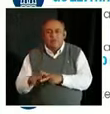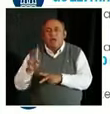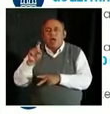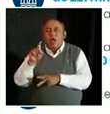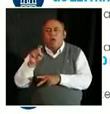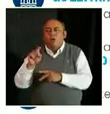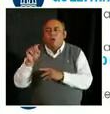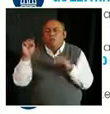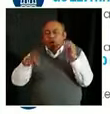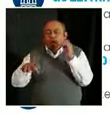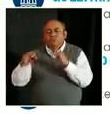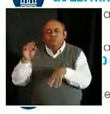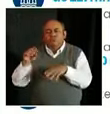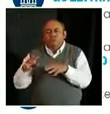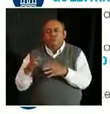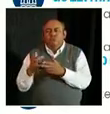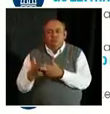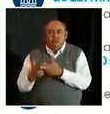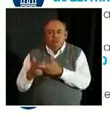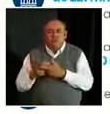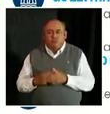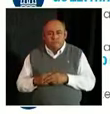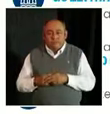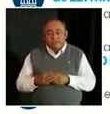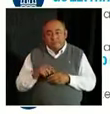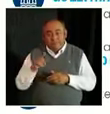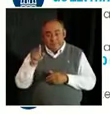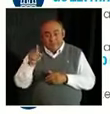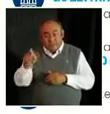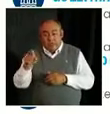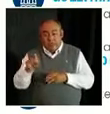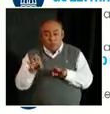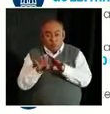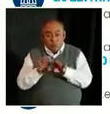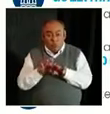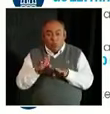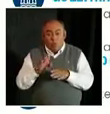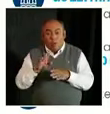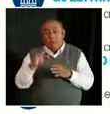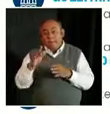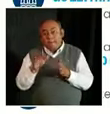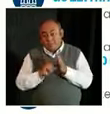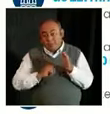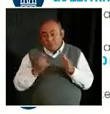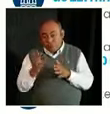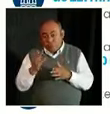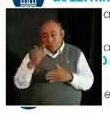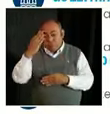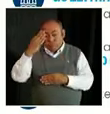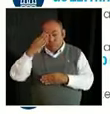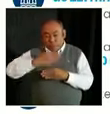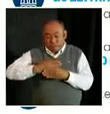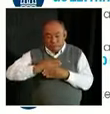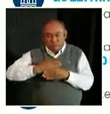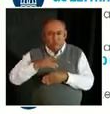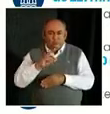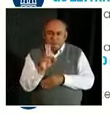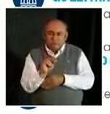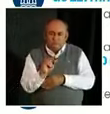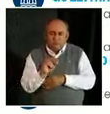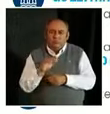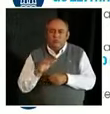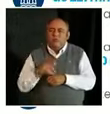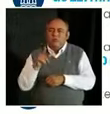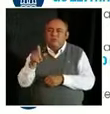No se cerrará completamente la cortina en julio por 2 motivos. Primero, porque todavía no está terminada,